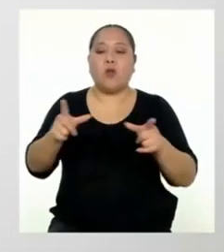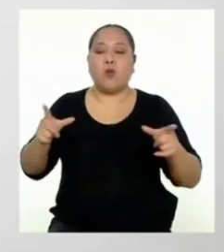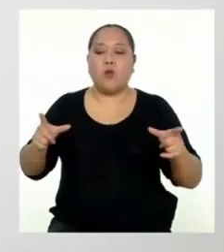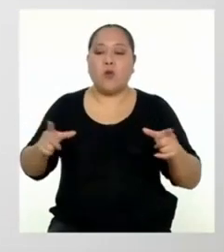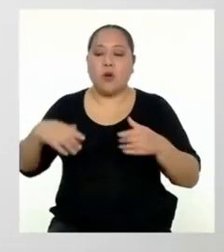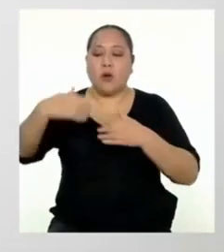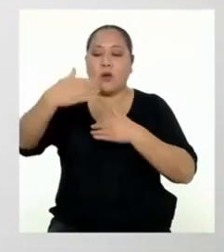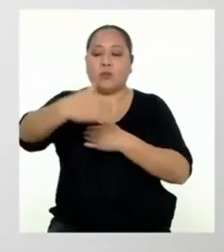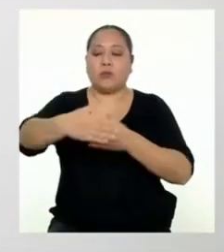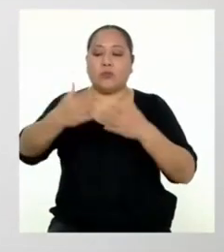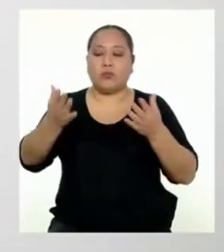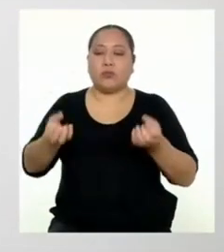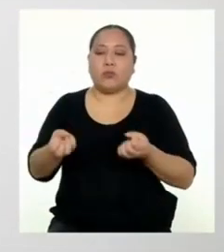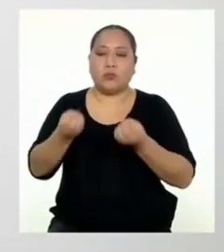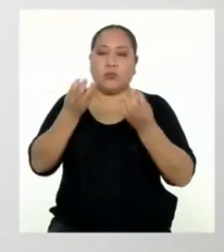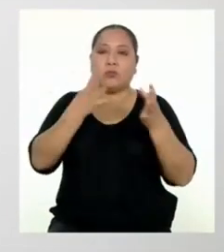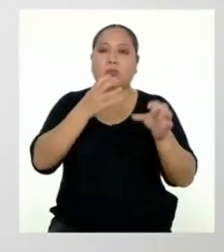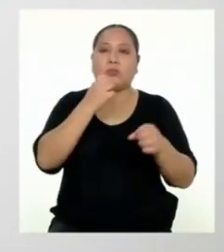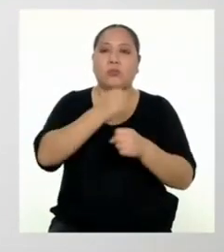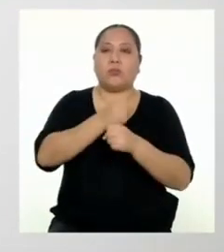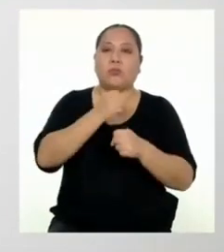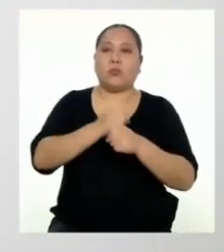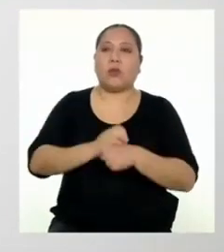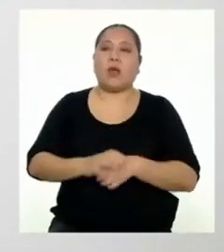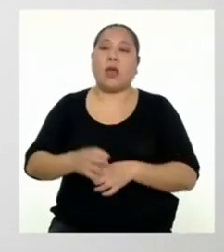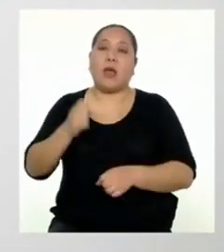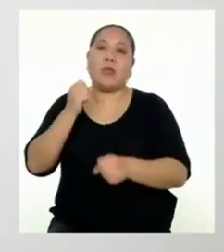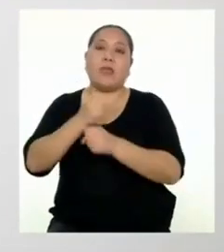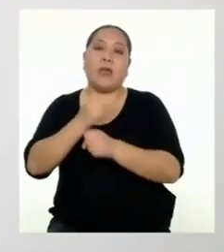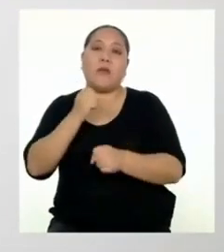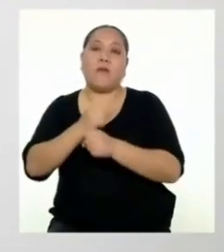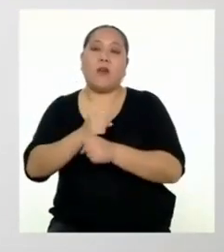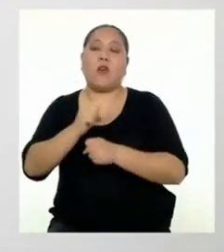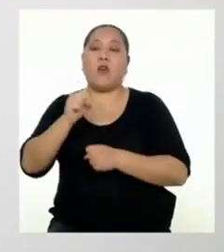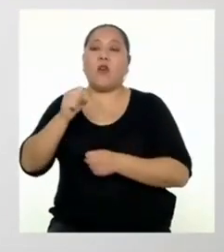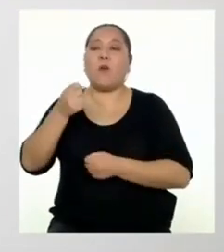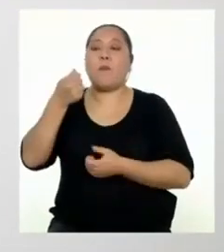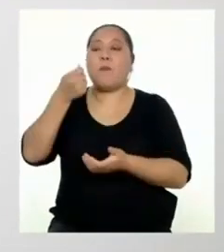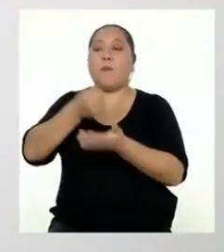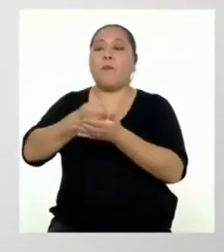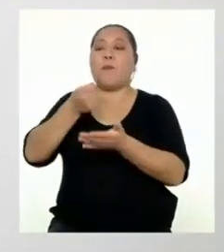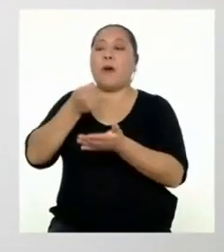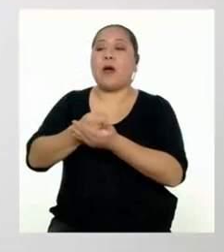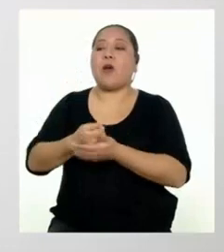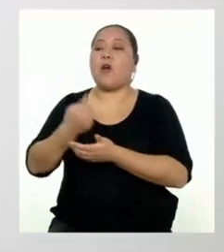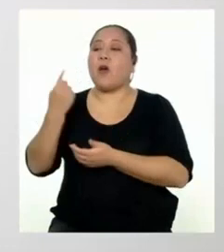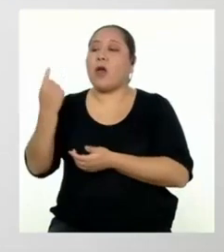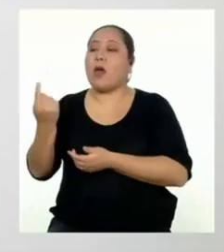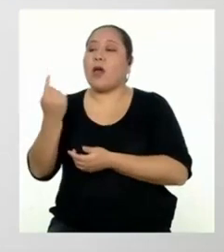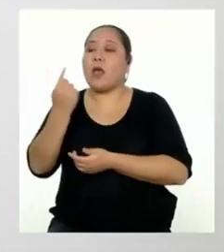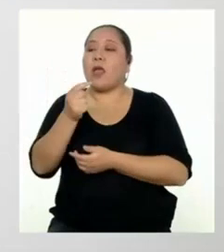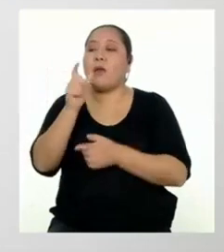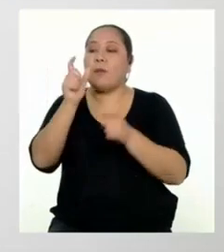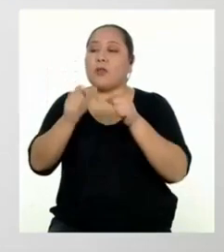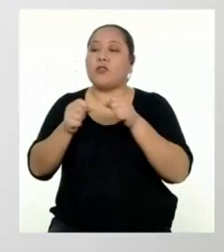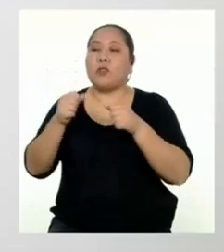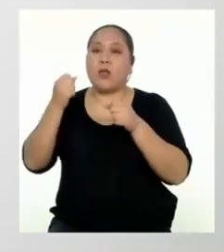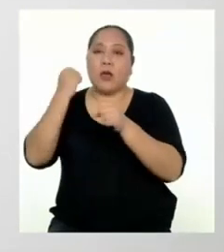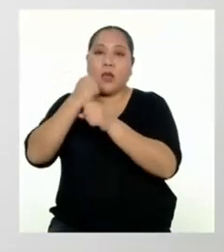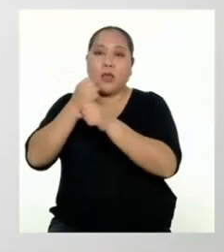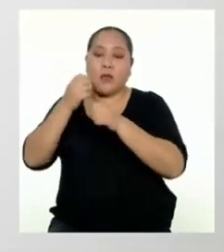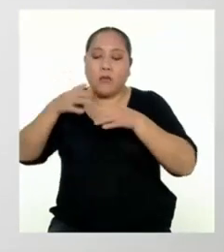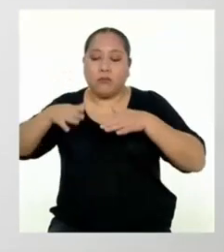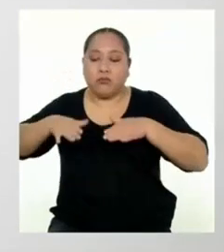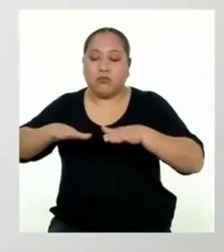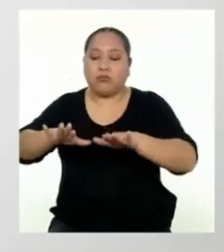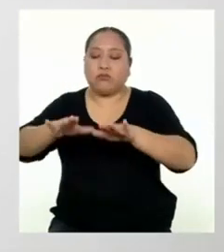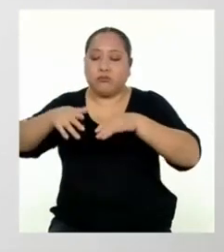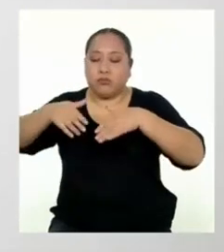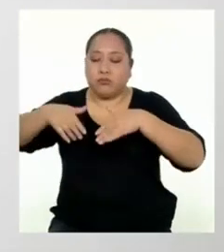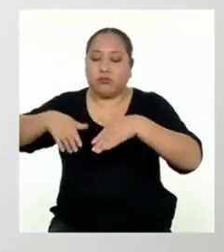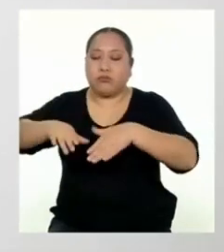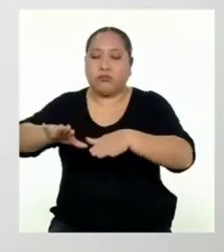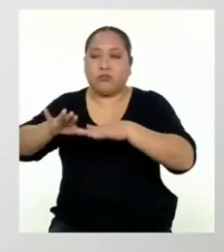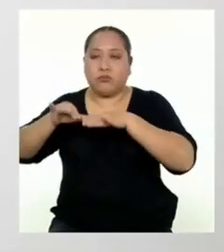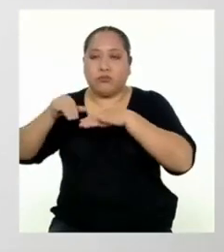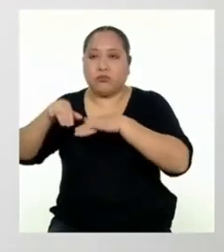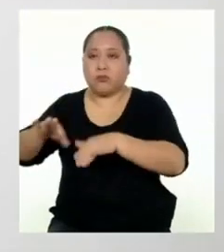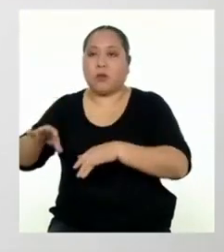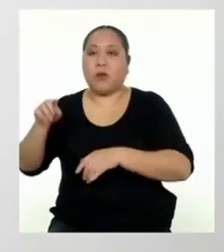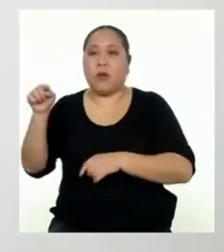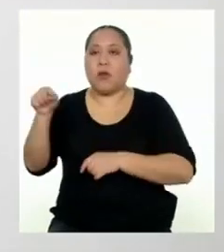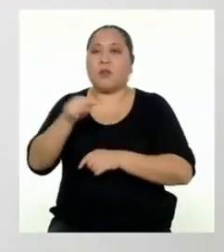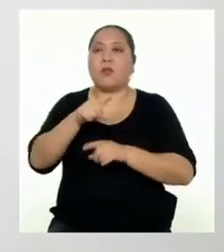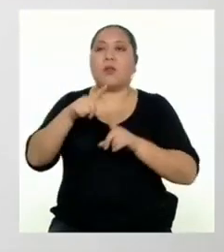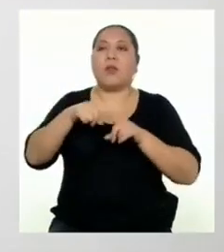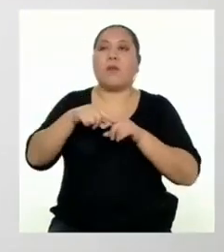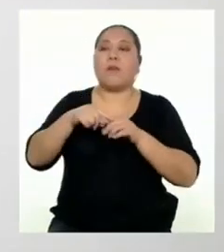sus productos. El trabajo serían los sueldos que les corresponden a las y los trabajadores de su taller de confección. Esto